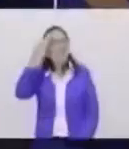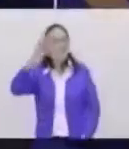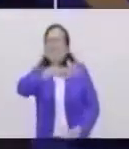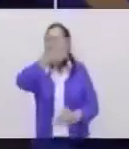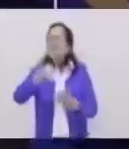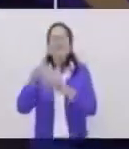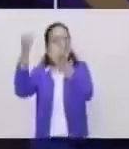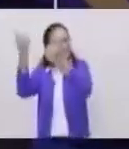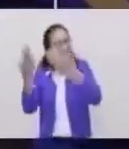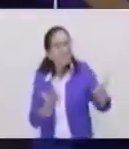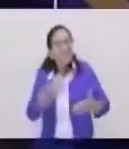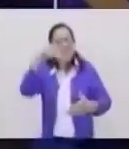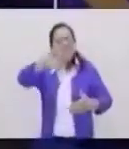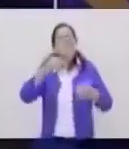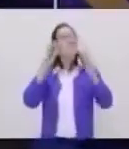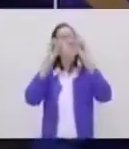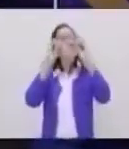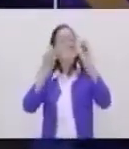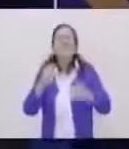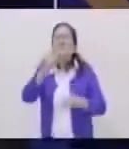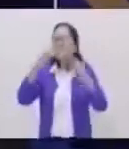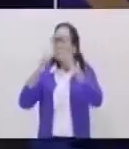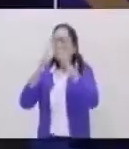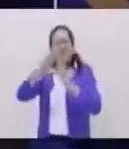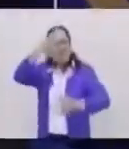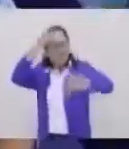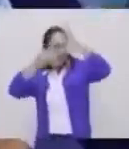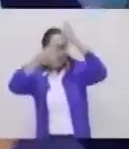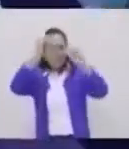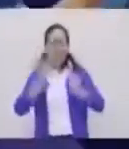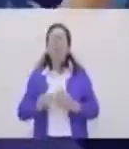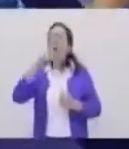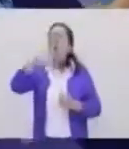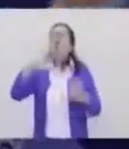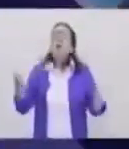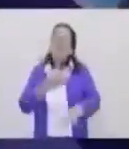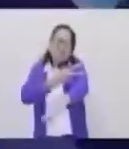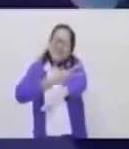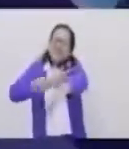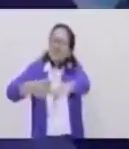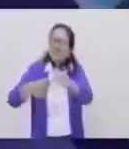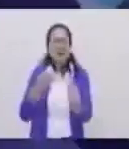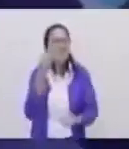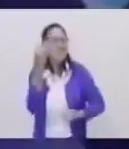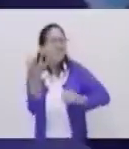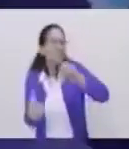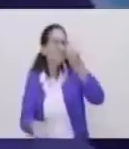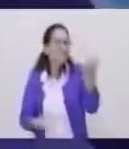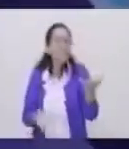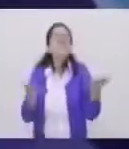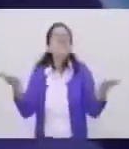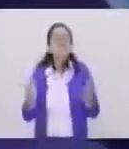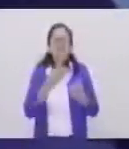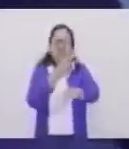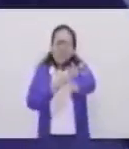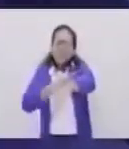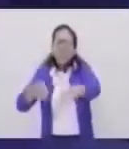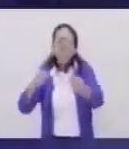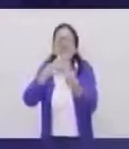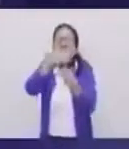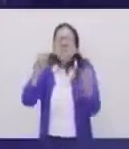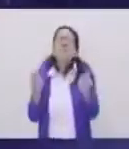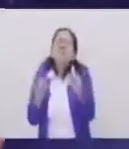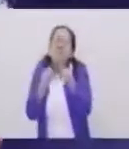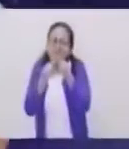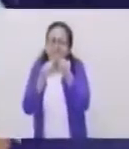Hola a todos. Bienvenido a este espacio educativo Aprende en Casa. El día de hoy voy a contarte una historia que habla sobre la